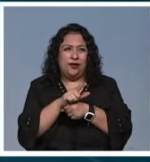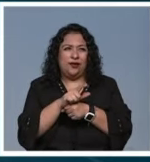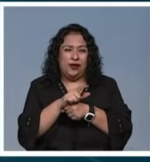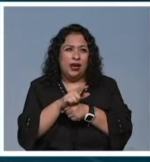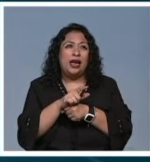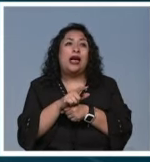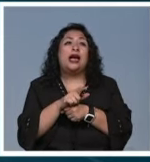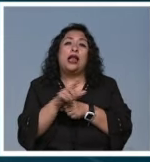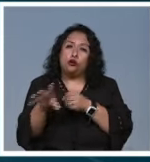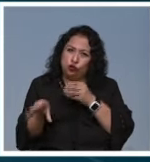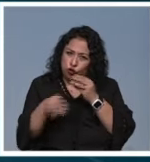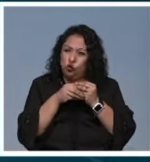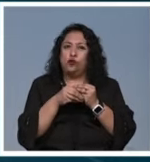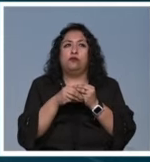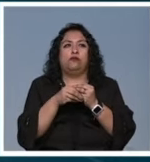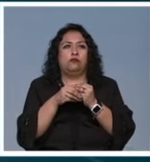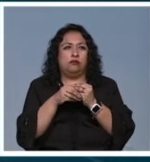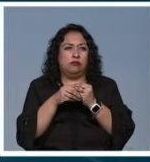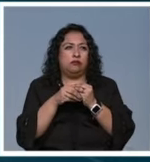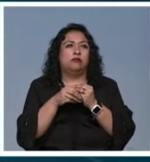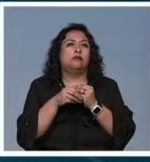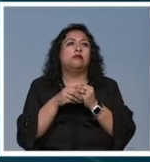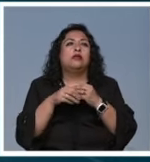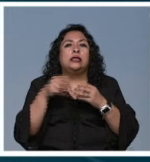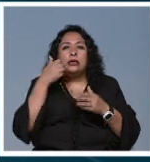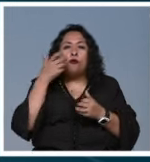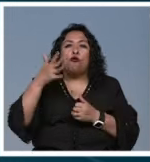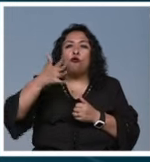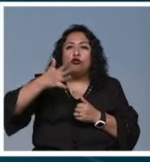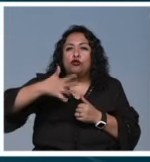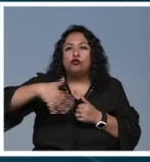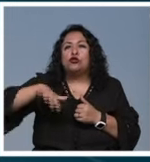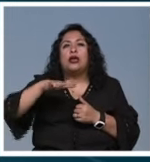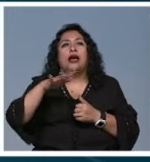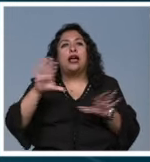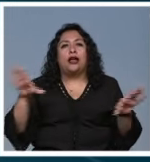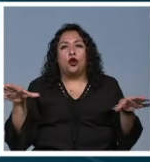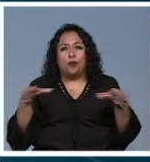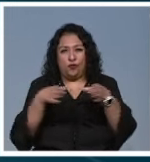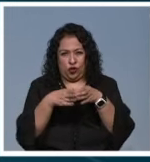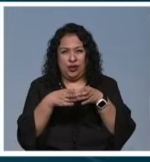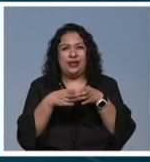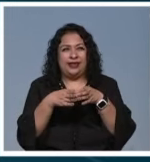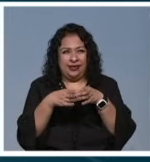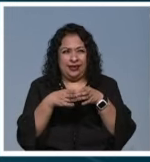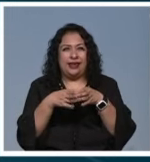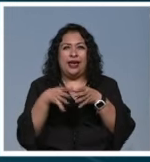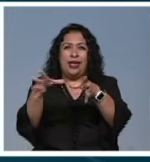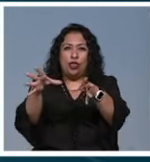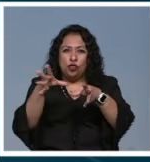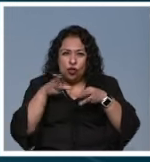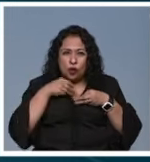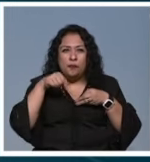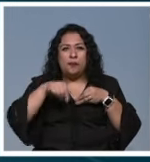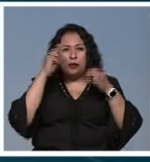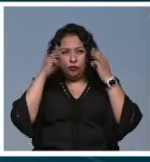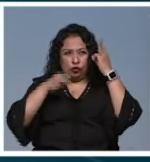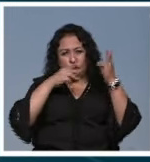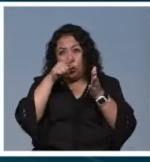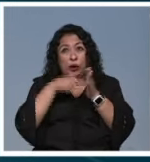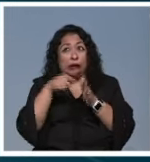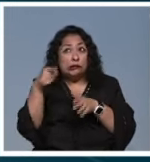que suma a buscar que la comunidad adapte y adopte este museo como un punto